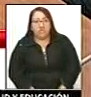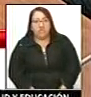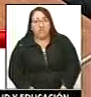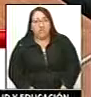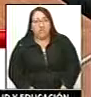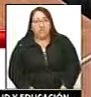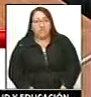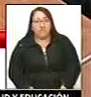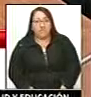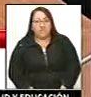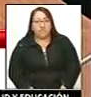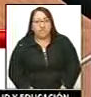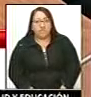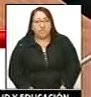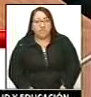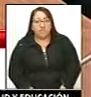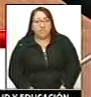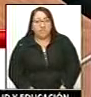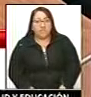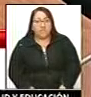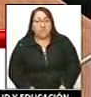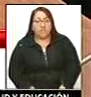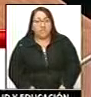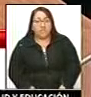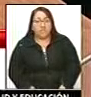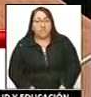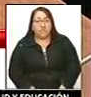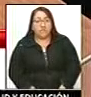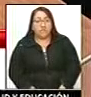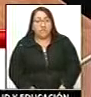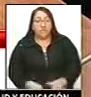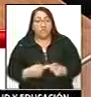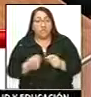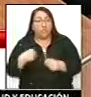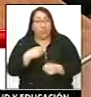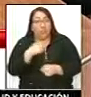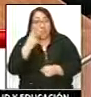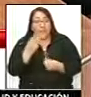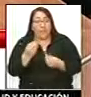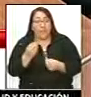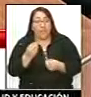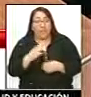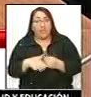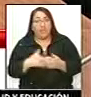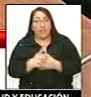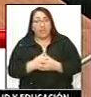línea, siguiente por favor, en esa línea vemos cómo los ejes